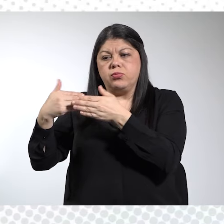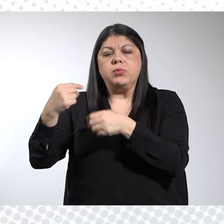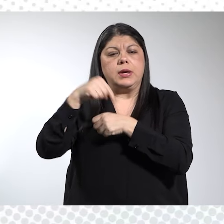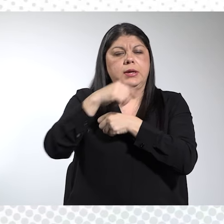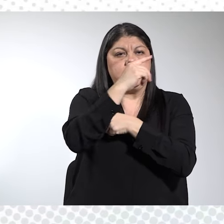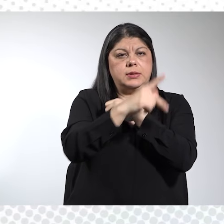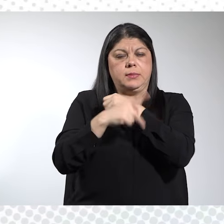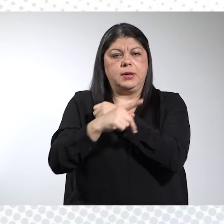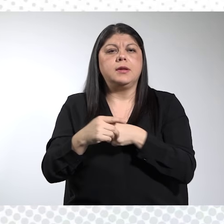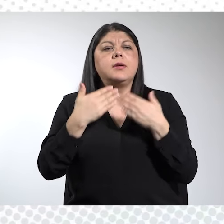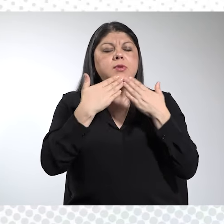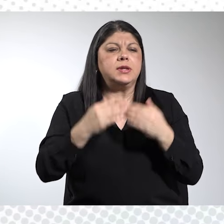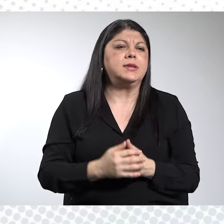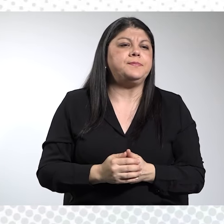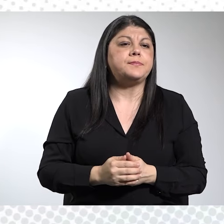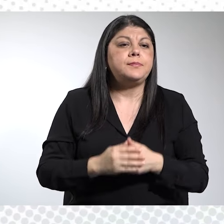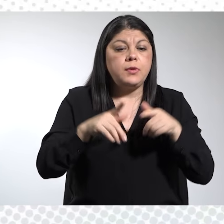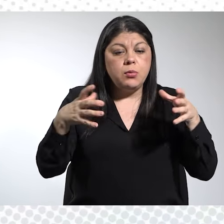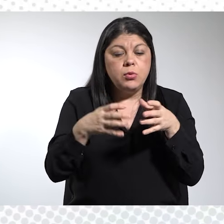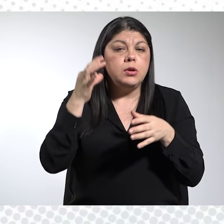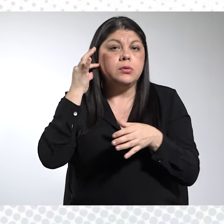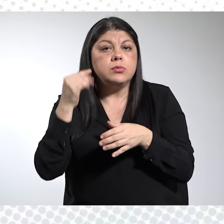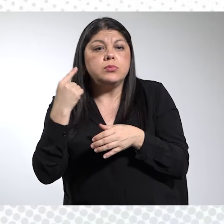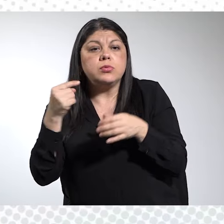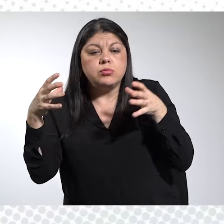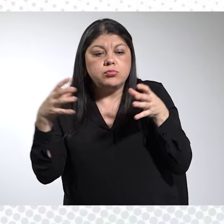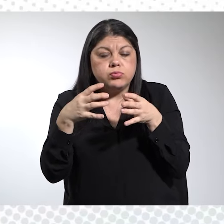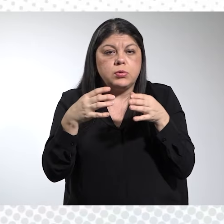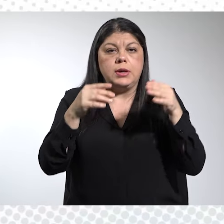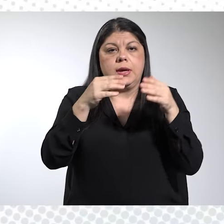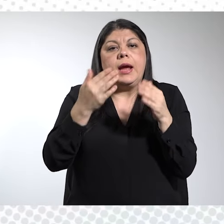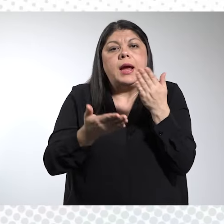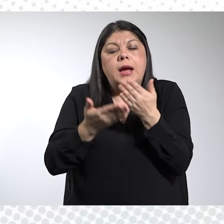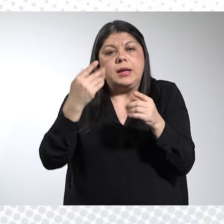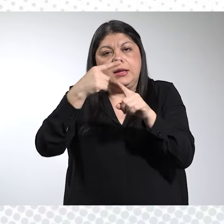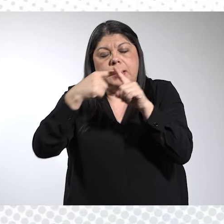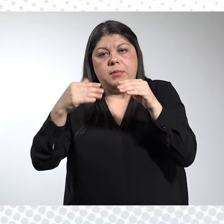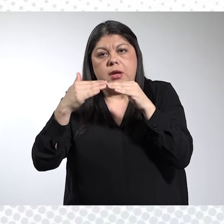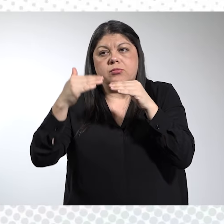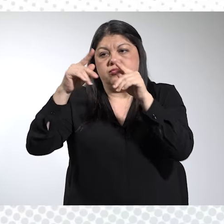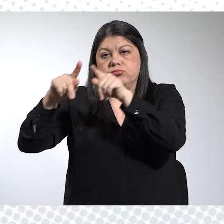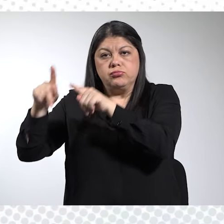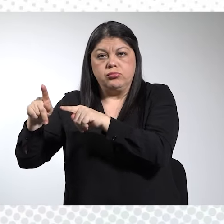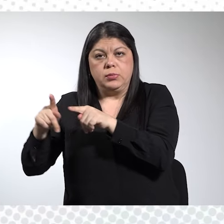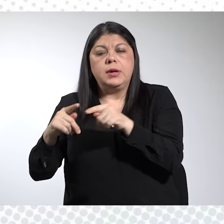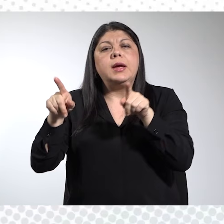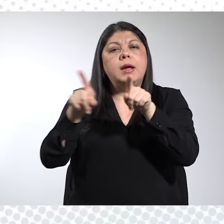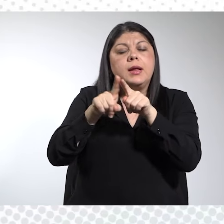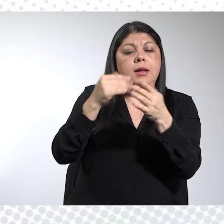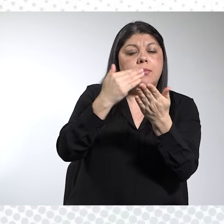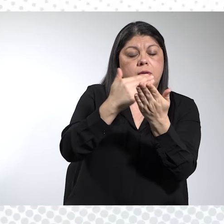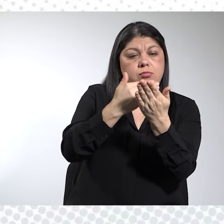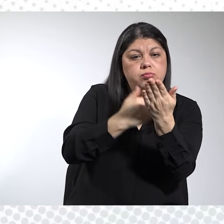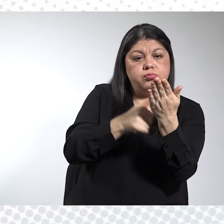en este país. Muchas gracias, don Marco. Las mujeres, más que un grupo poblacional, constituimos la mitad de la población